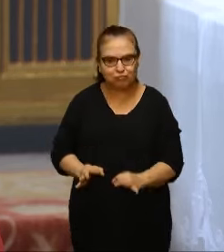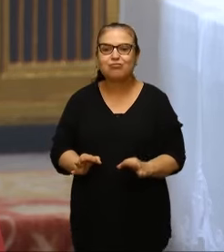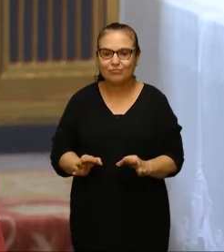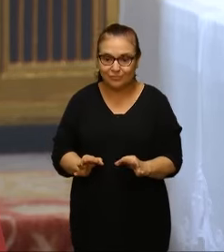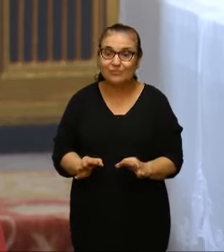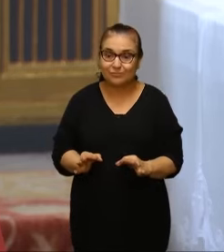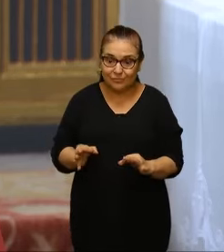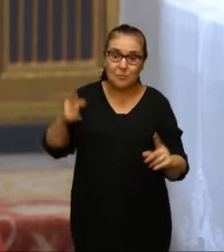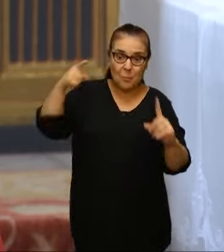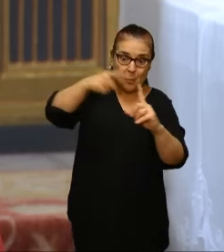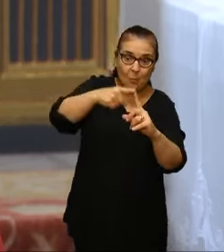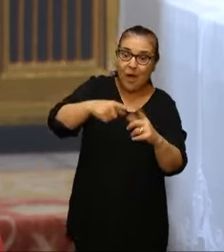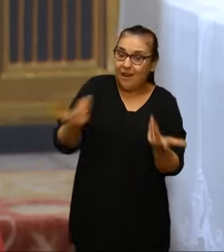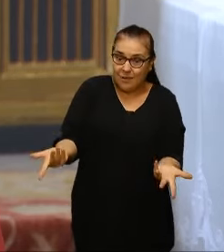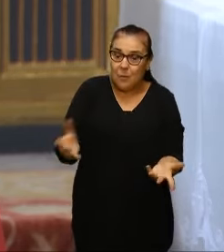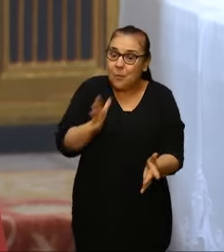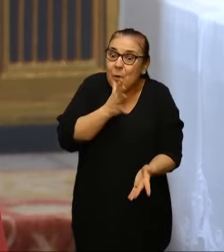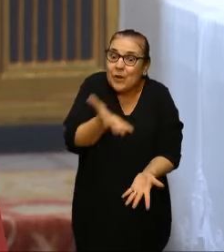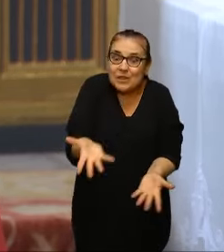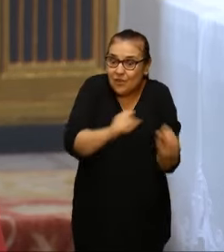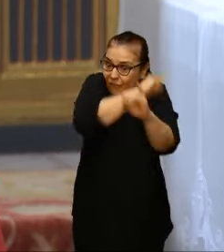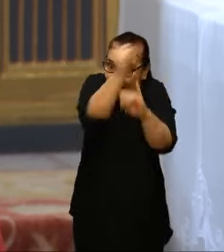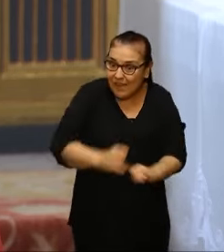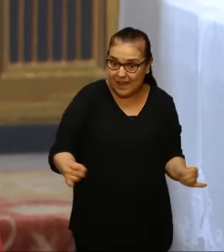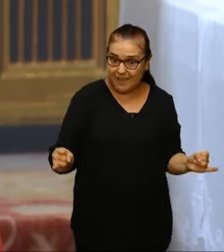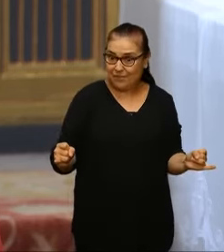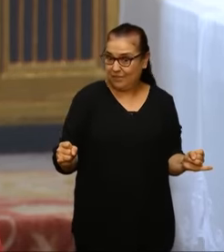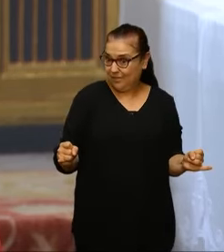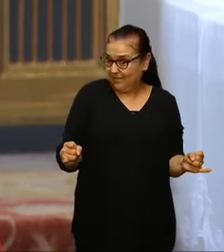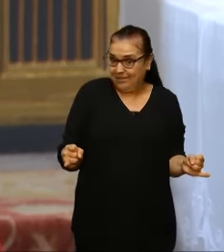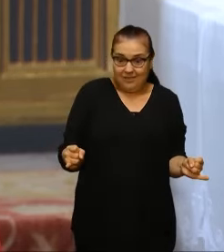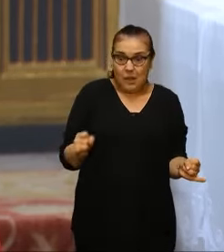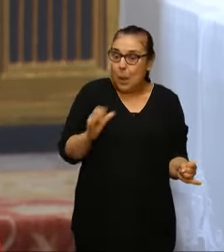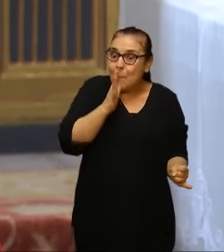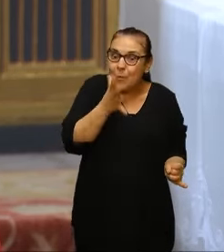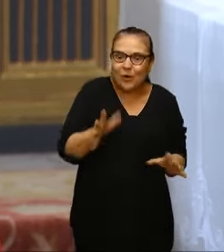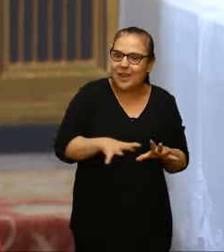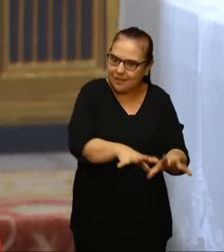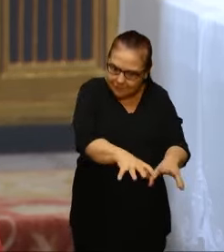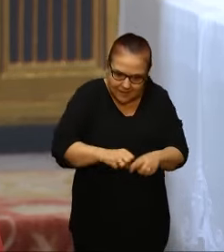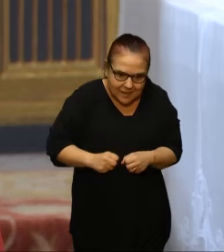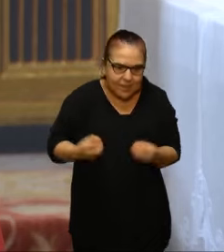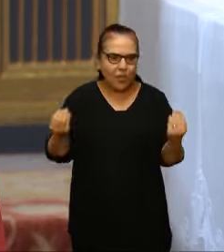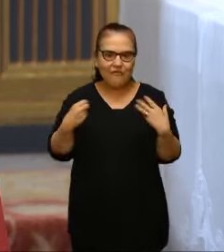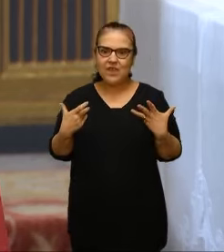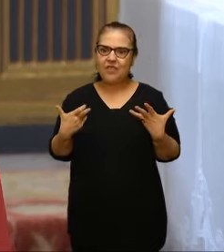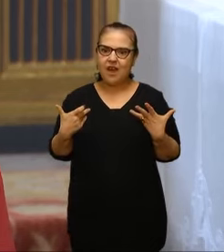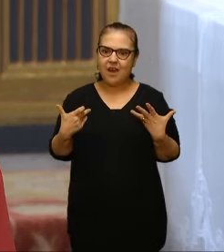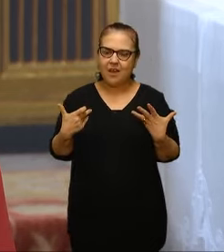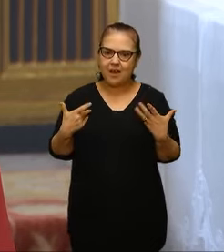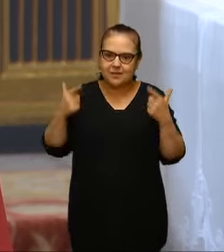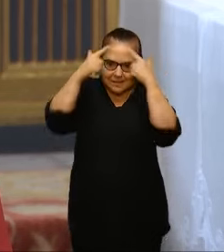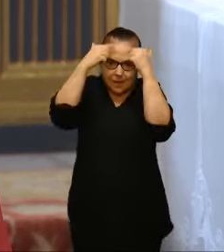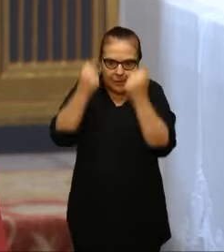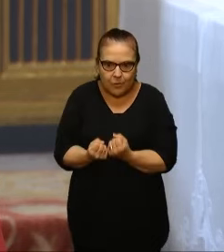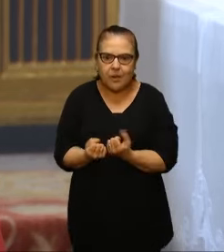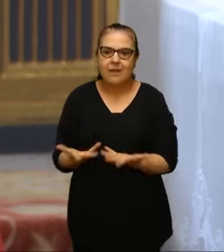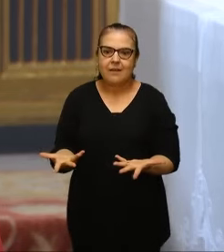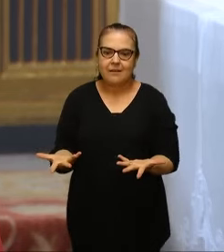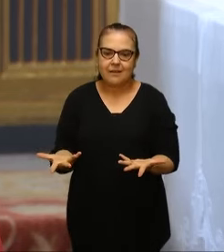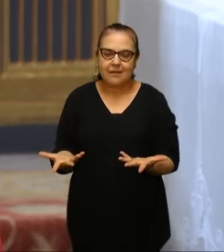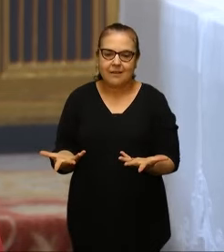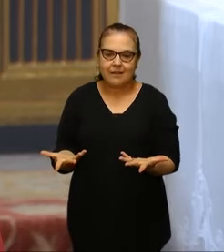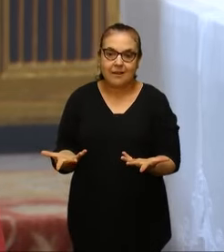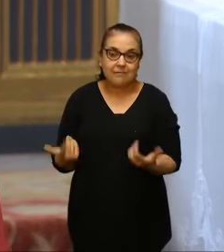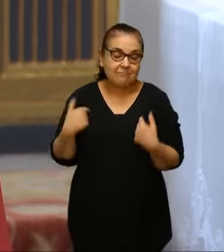en definitiva es feliz porque entiende la vida con sabiduría. El sinsentido de la